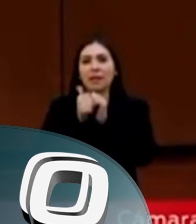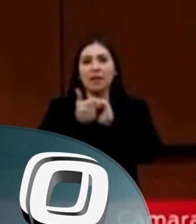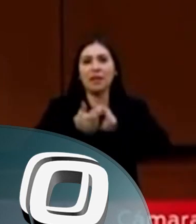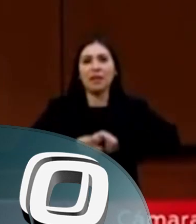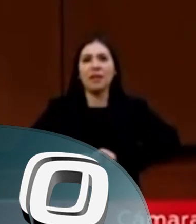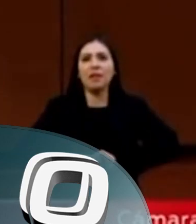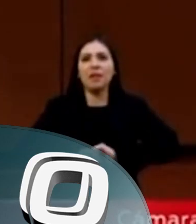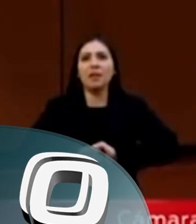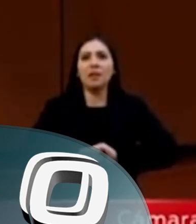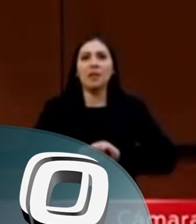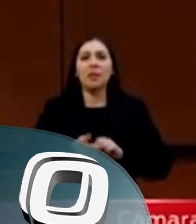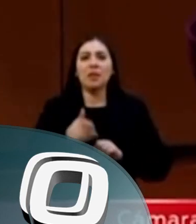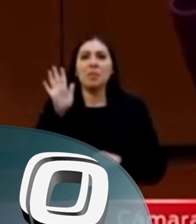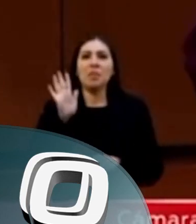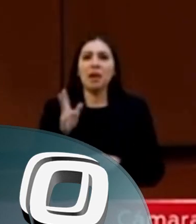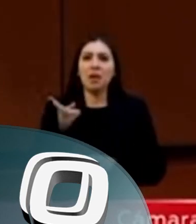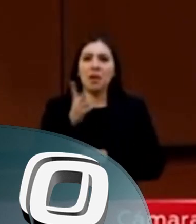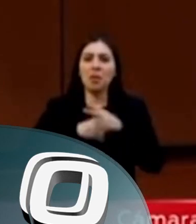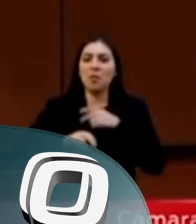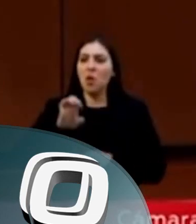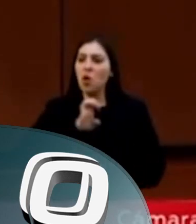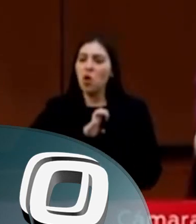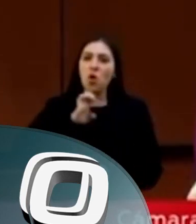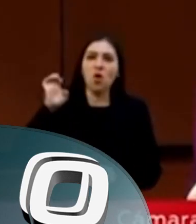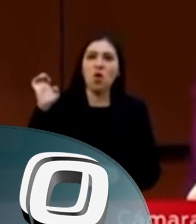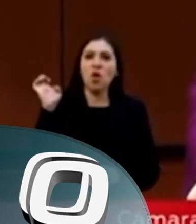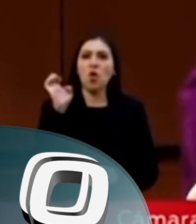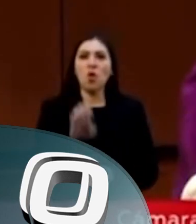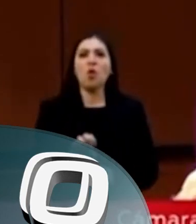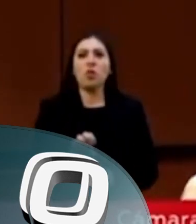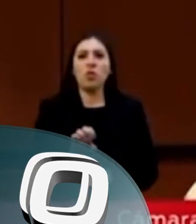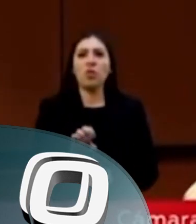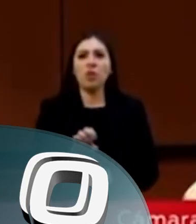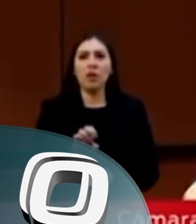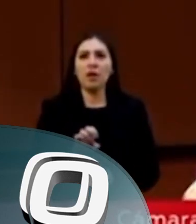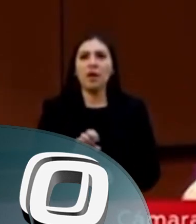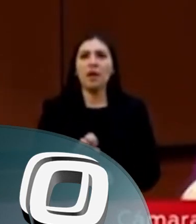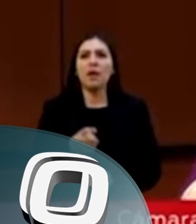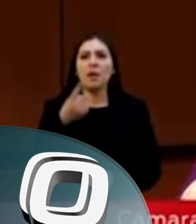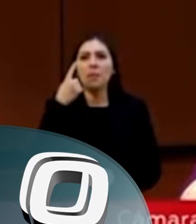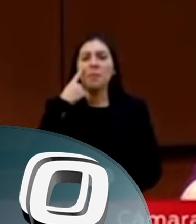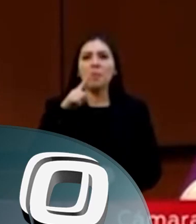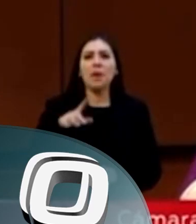Eso ha generado un odio y una resistencia